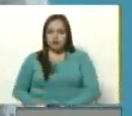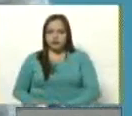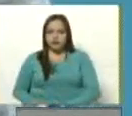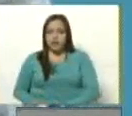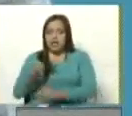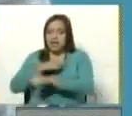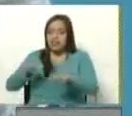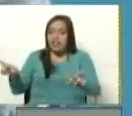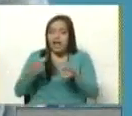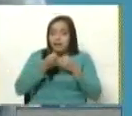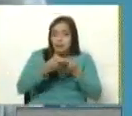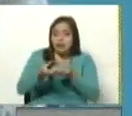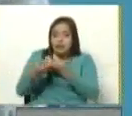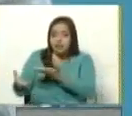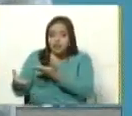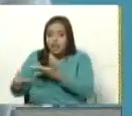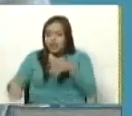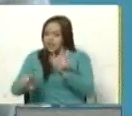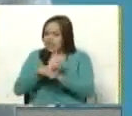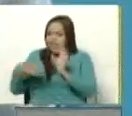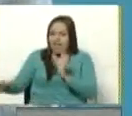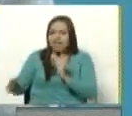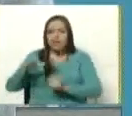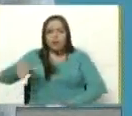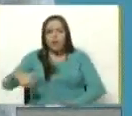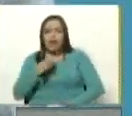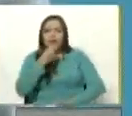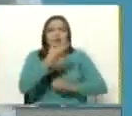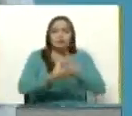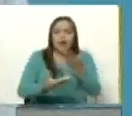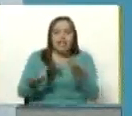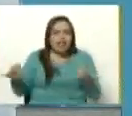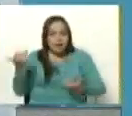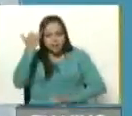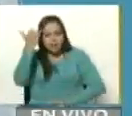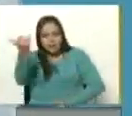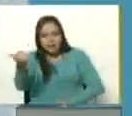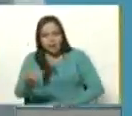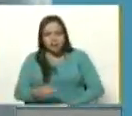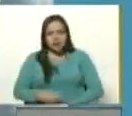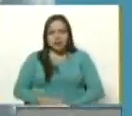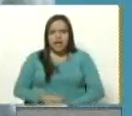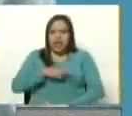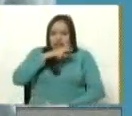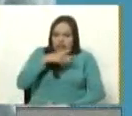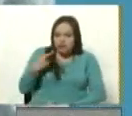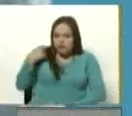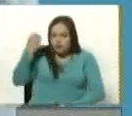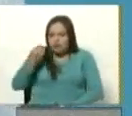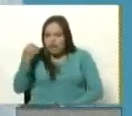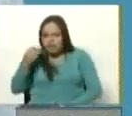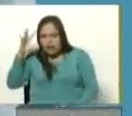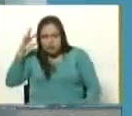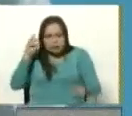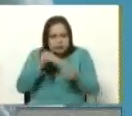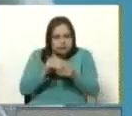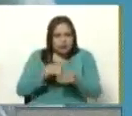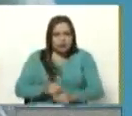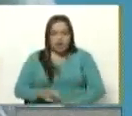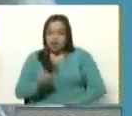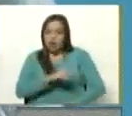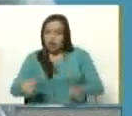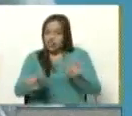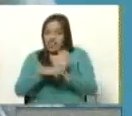libertad de expresión es el derecho a expresarte, es la libertad de cada uno de nosotros. Así no es. Es el el derecho de quien tenga el medio, de quien